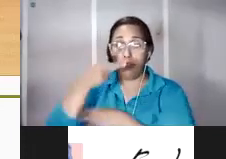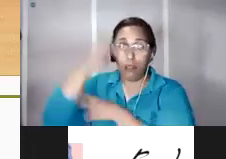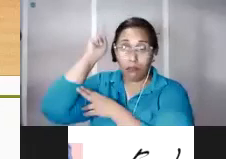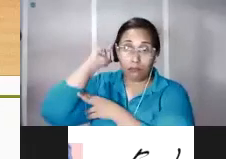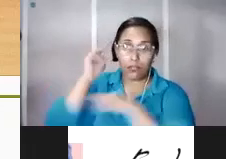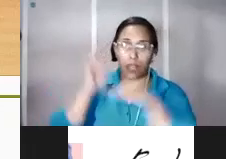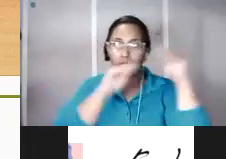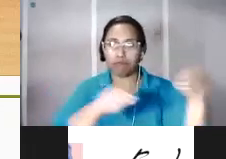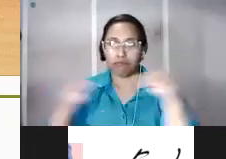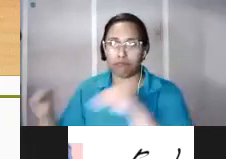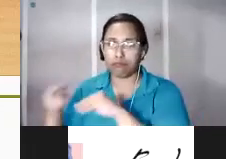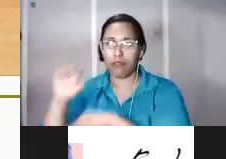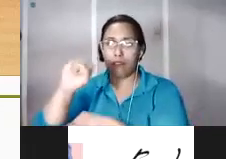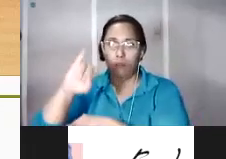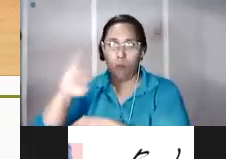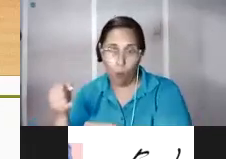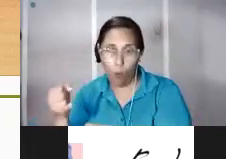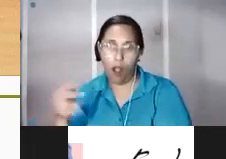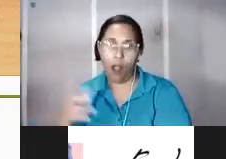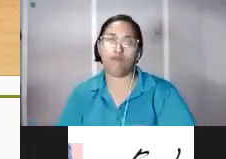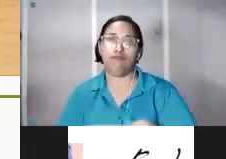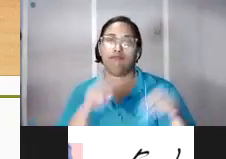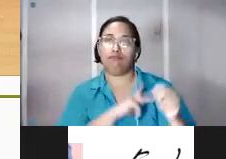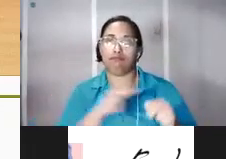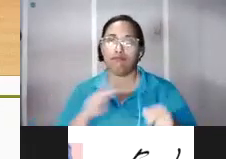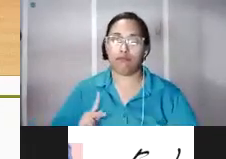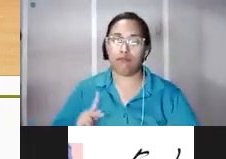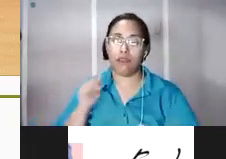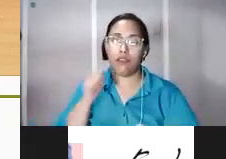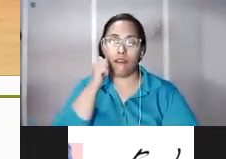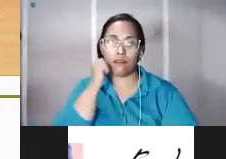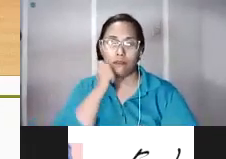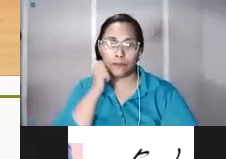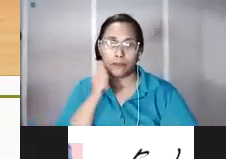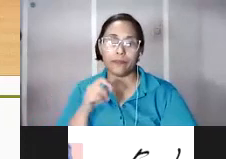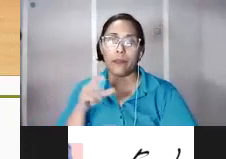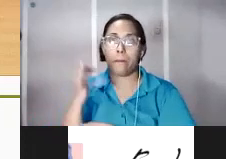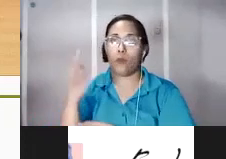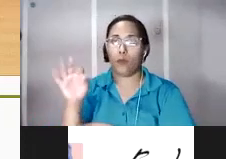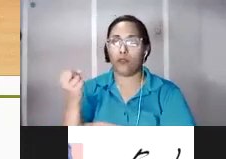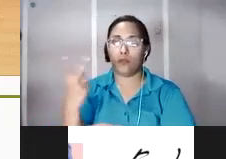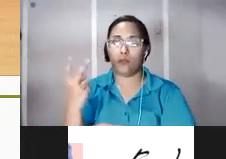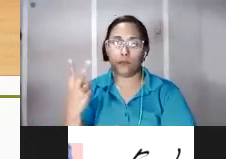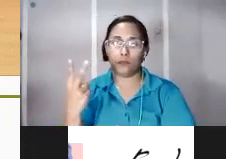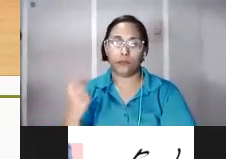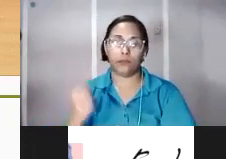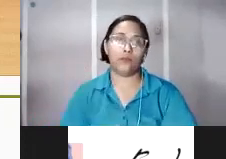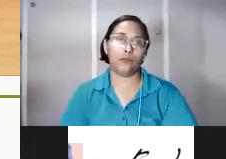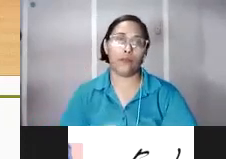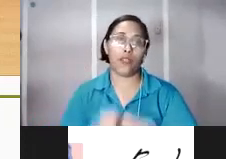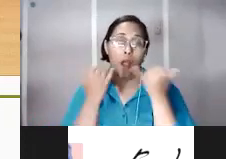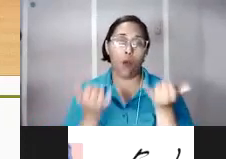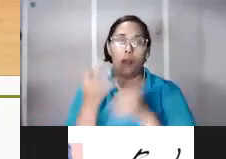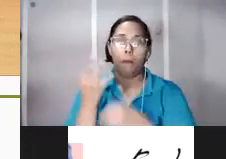San Juan, y fue la reina de 1912. Aquí tenemos en el